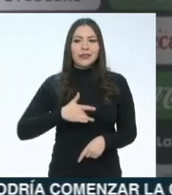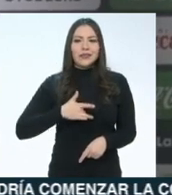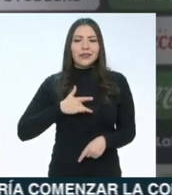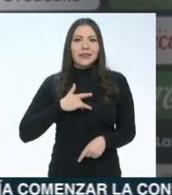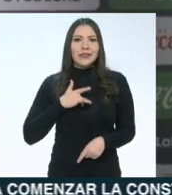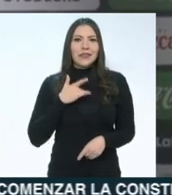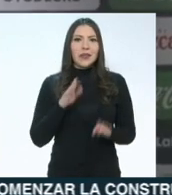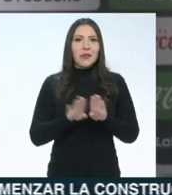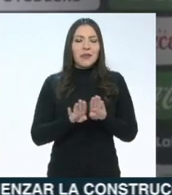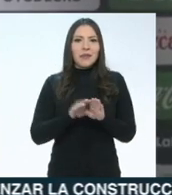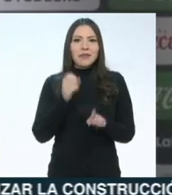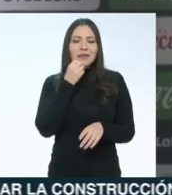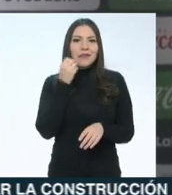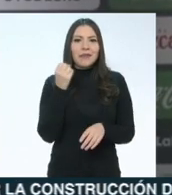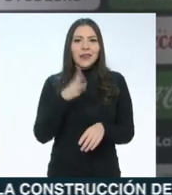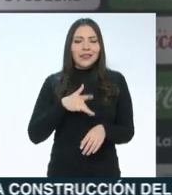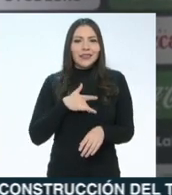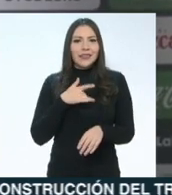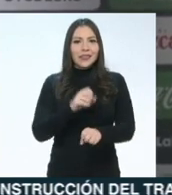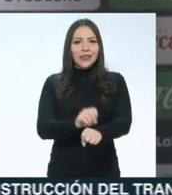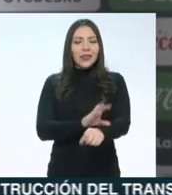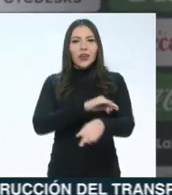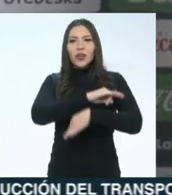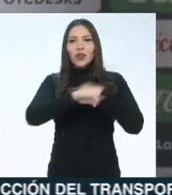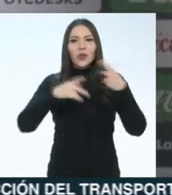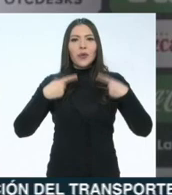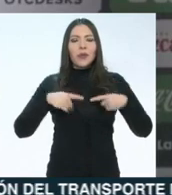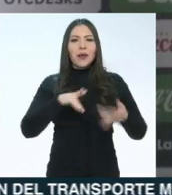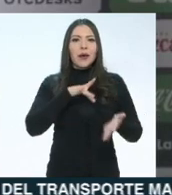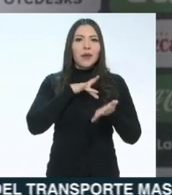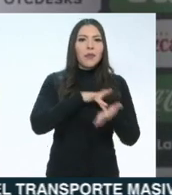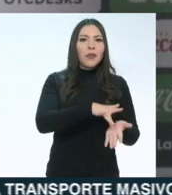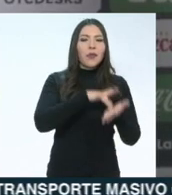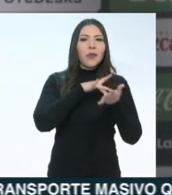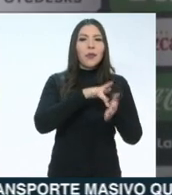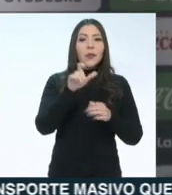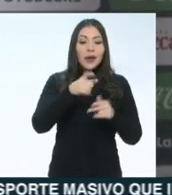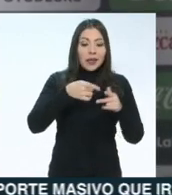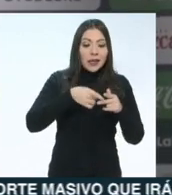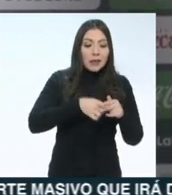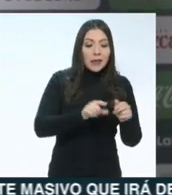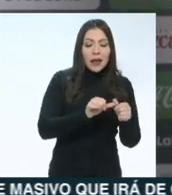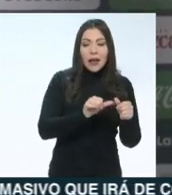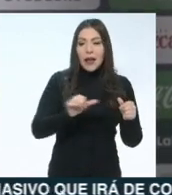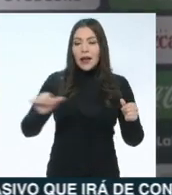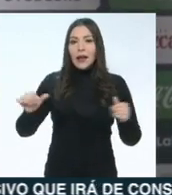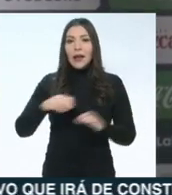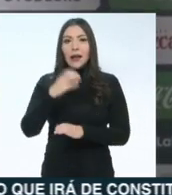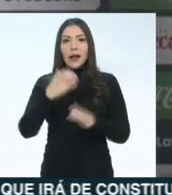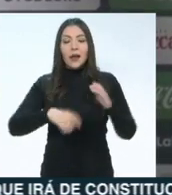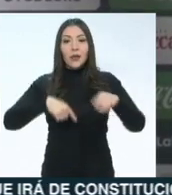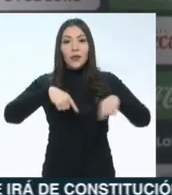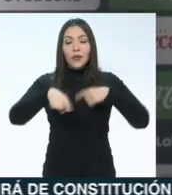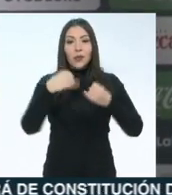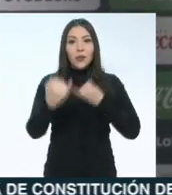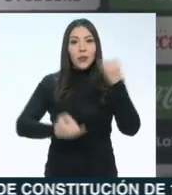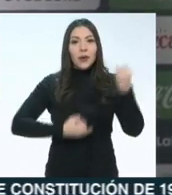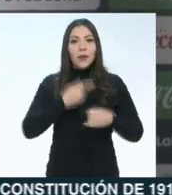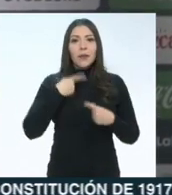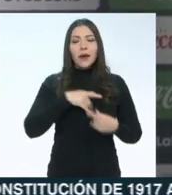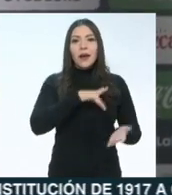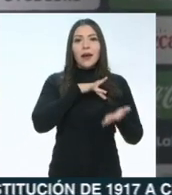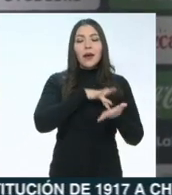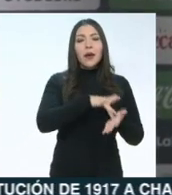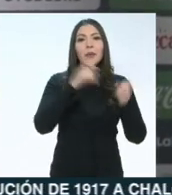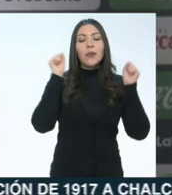buena porque toda la afición alentando desde el minuto 1 hasta que acabara el partido. Y muy contento también por la clase